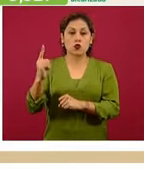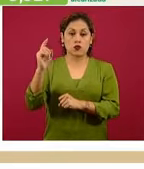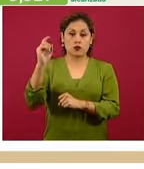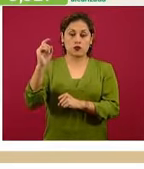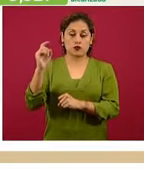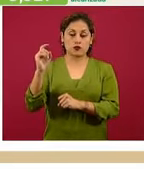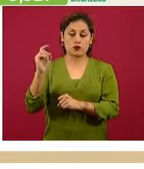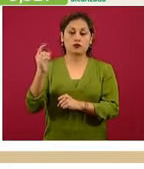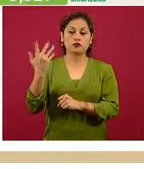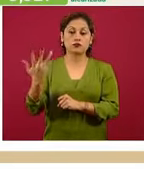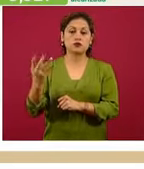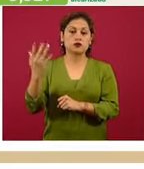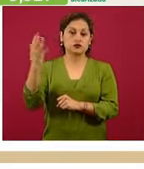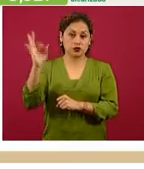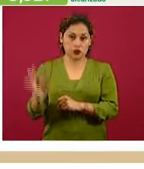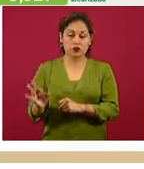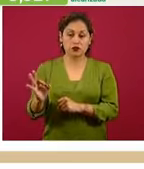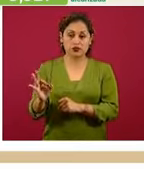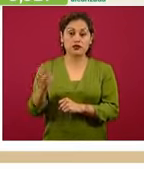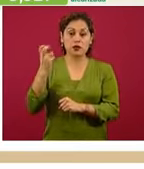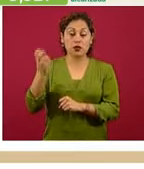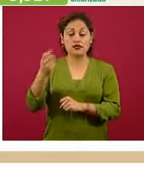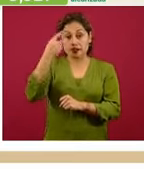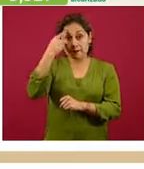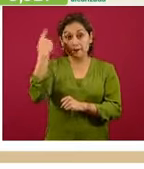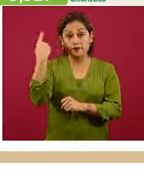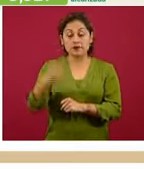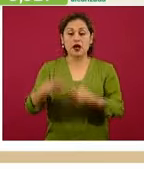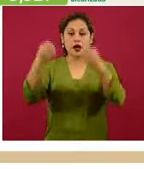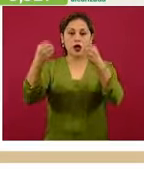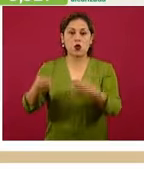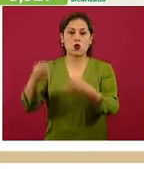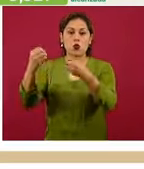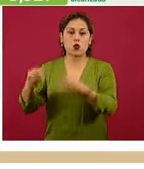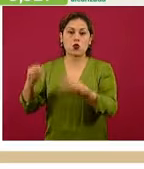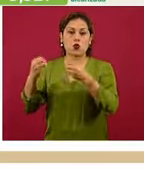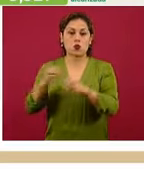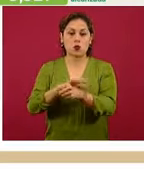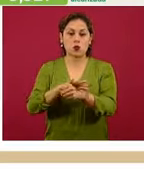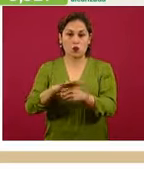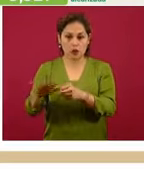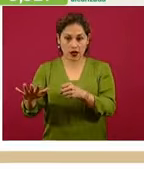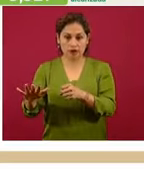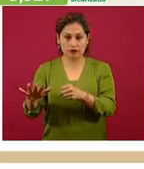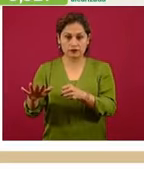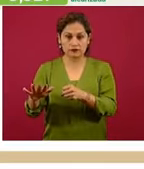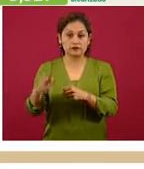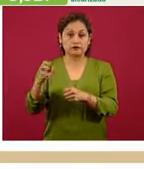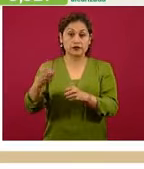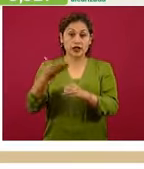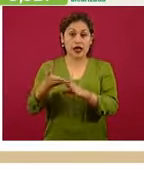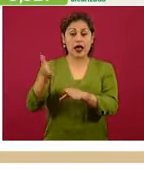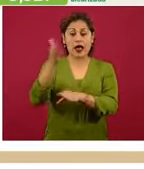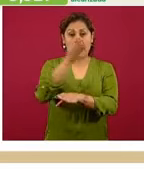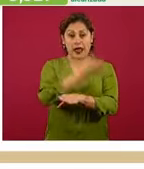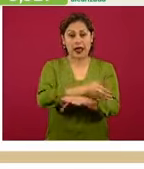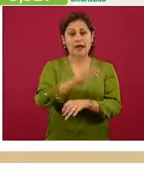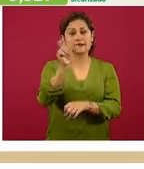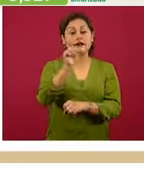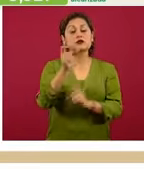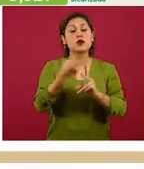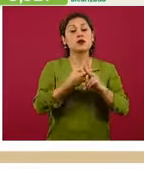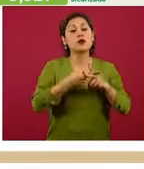puntos porcentuales de alcanzar la ocupación hospitalaria que en algún momento tuvimos a